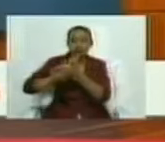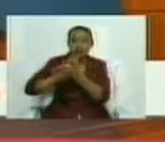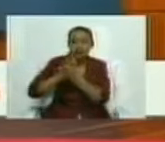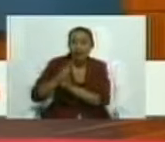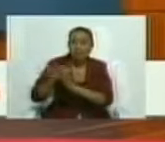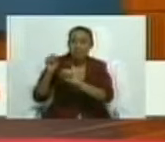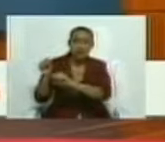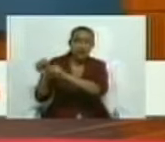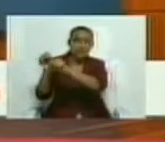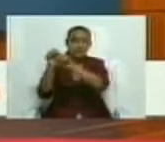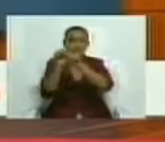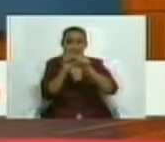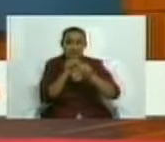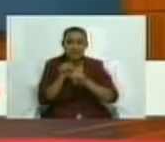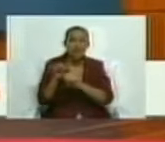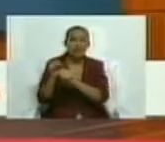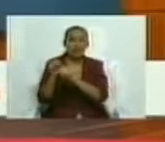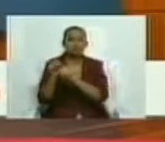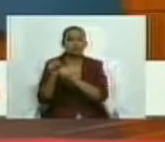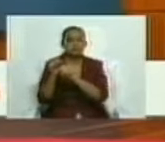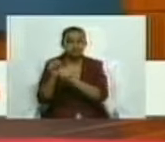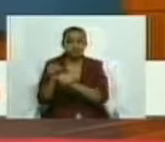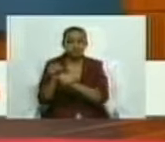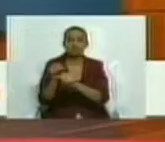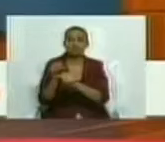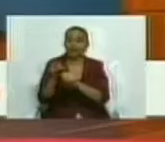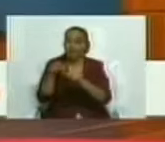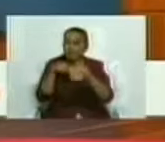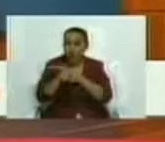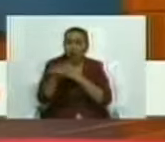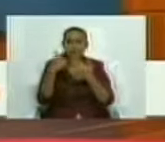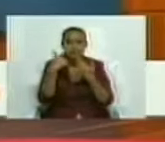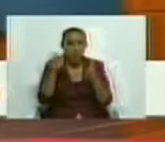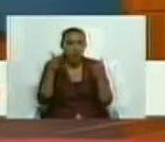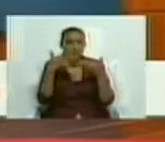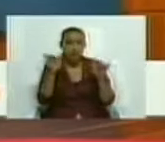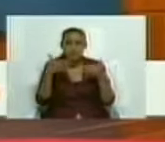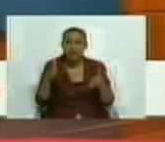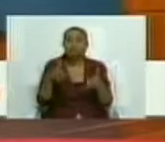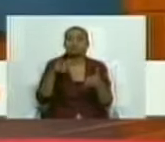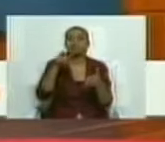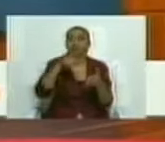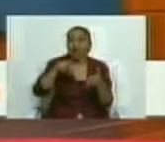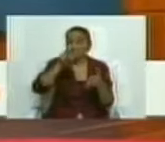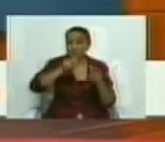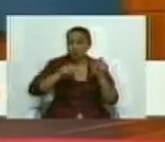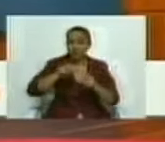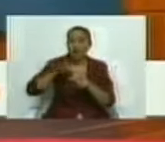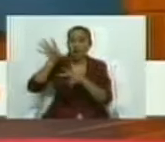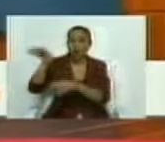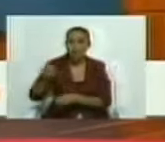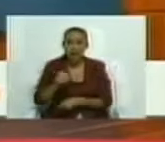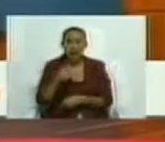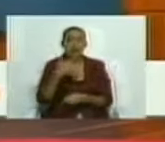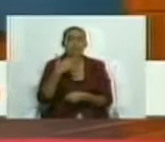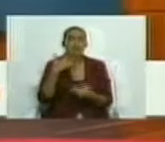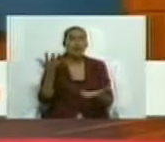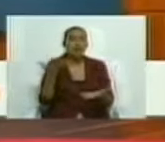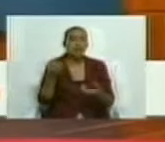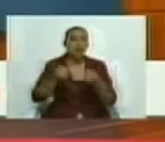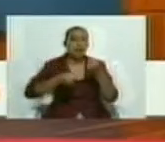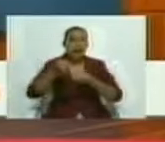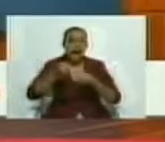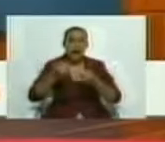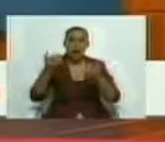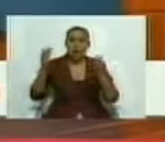dinero obtenido de dichas actividades ilícitas esta banda compraba bienes muebles e inmuebles para legitimar